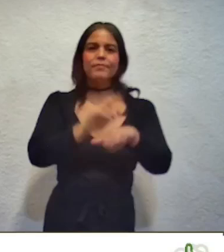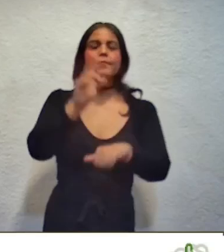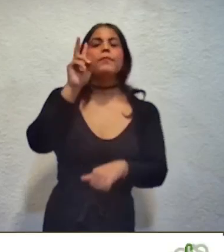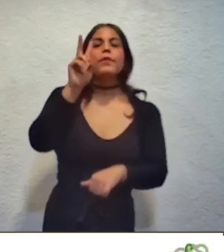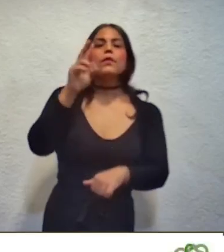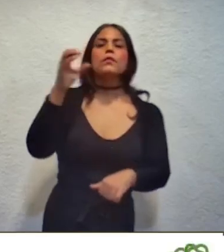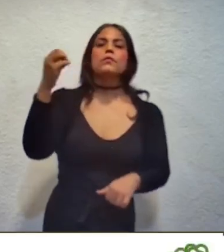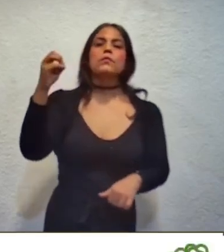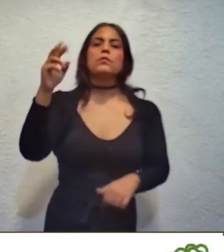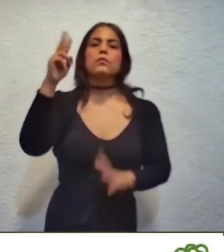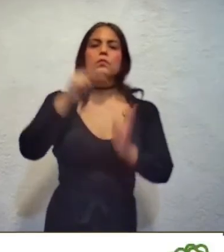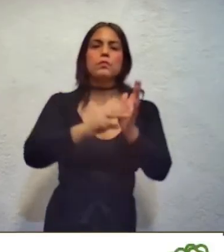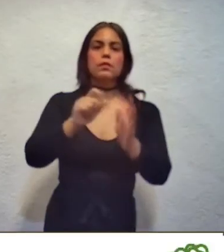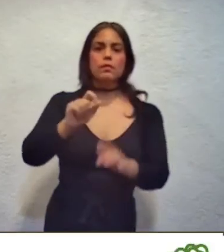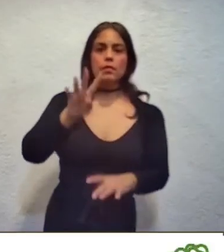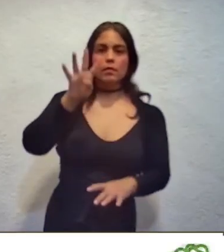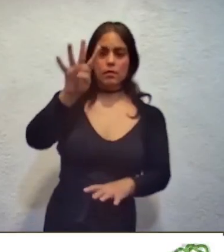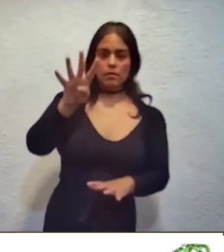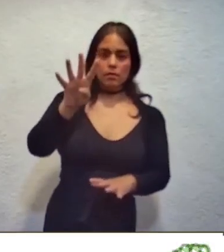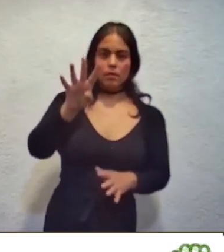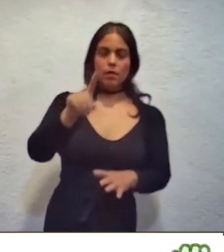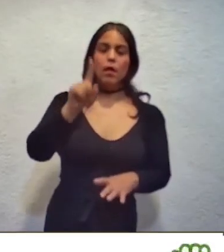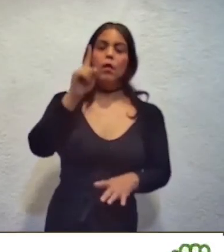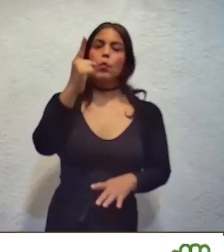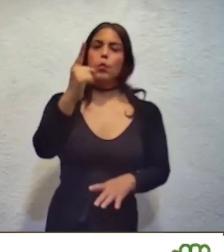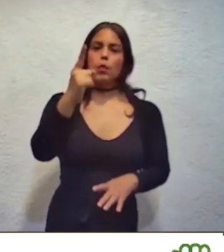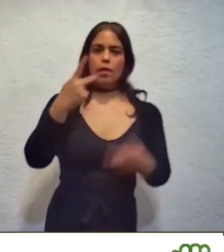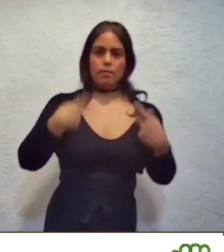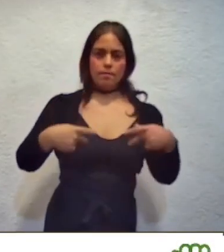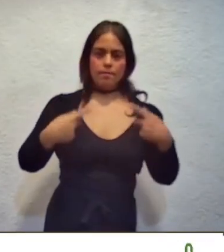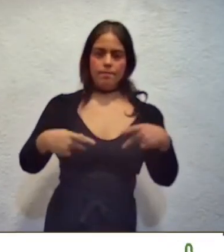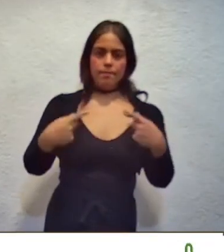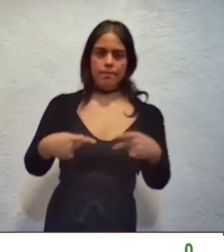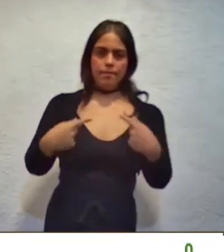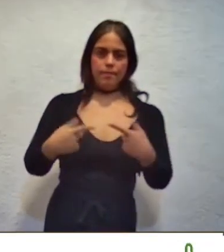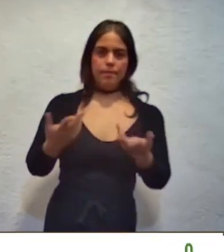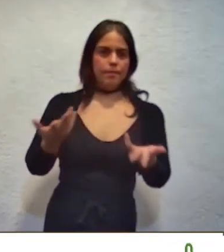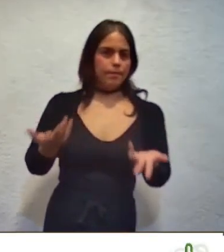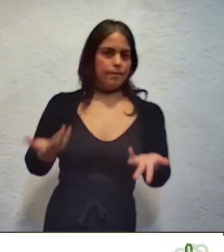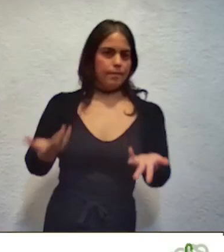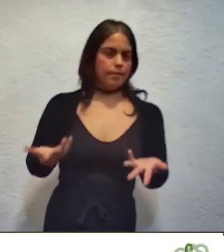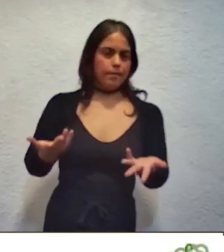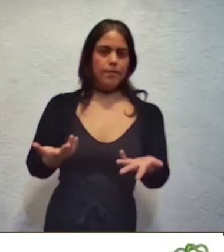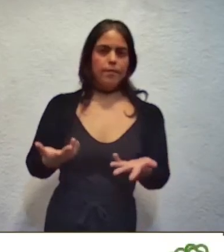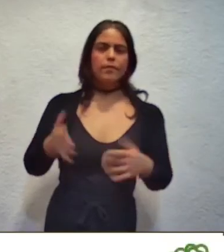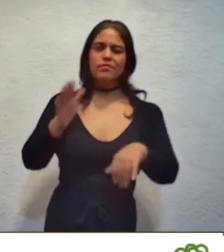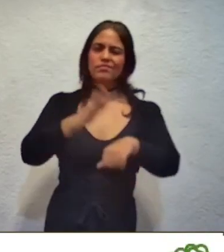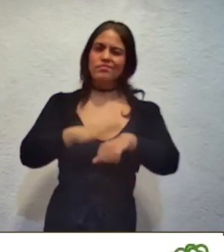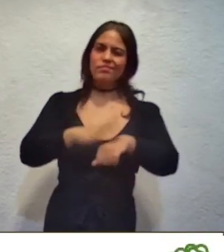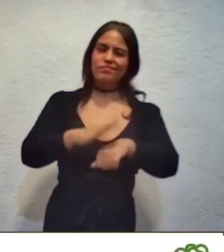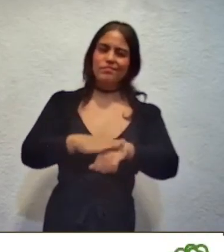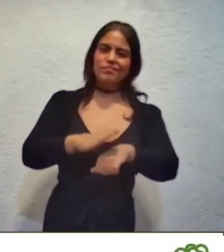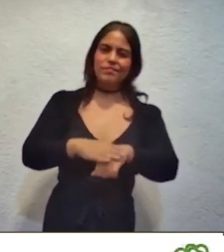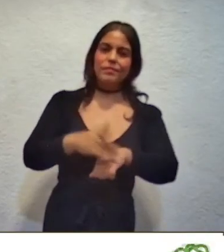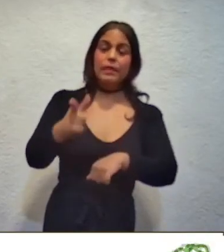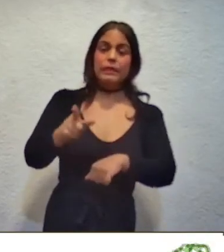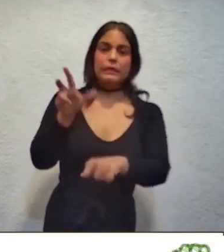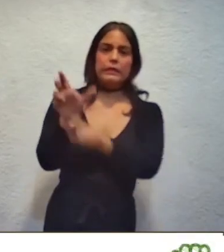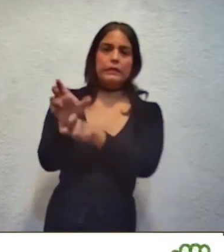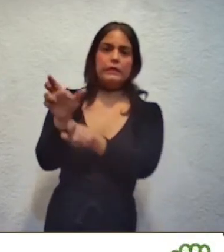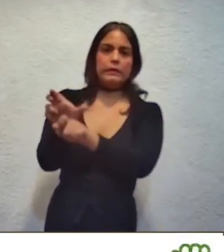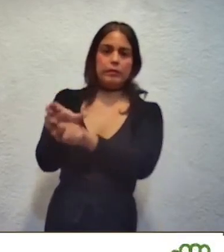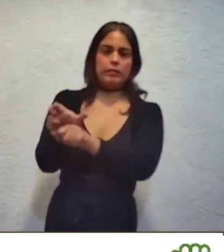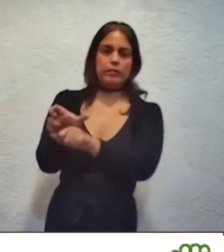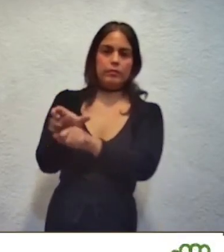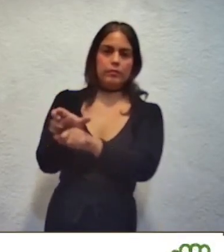de 2024, suscrito por una persona, respecto a la solicitud de subsistencia de las medidas de protección